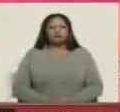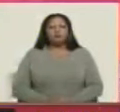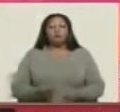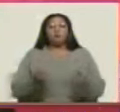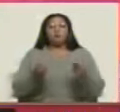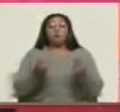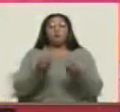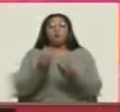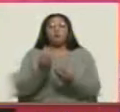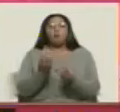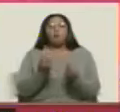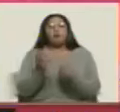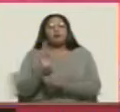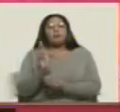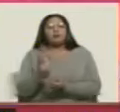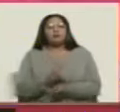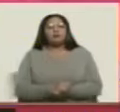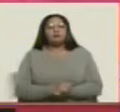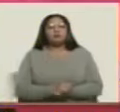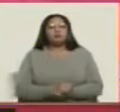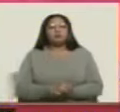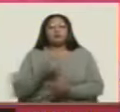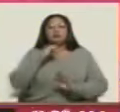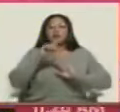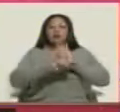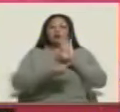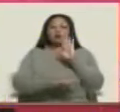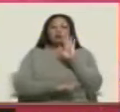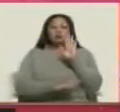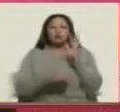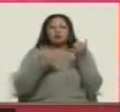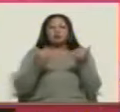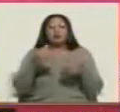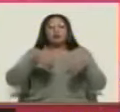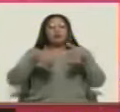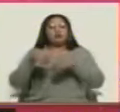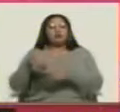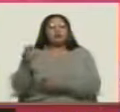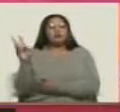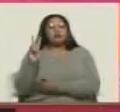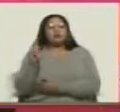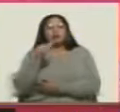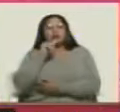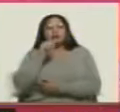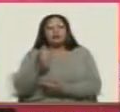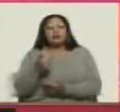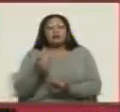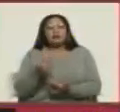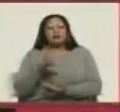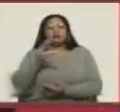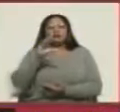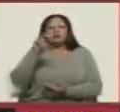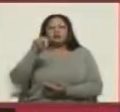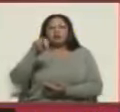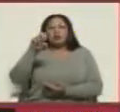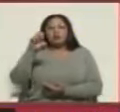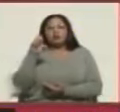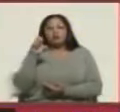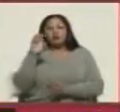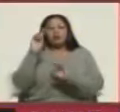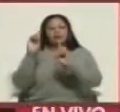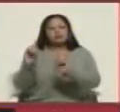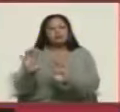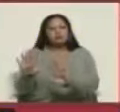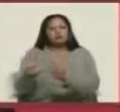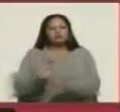muy pronto. Quien dicta las normas del juego electoral en Venezuela es el Consejo Nacional